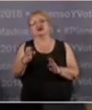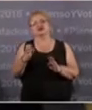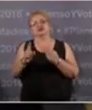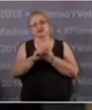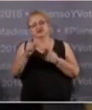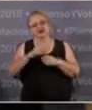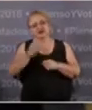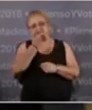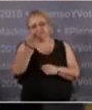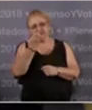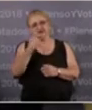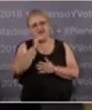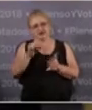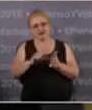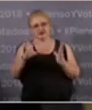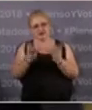centros comunitarios.